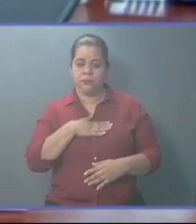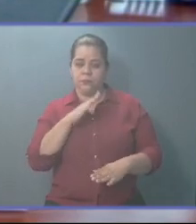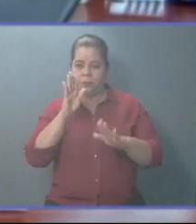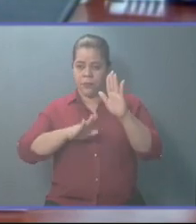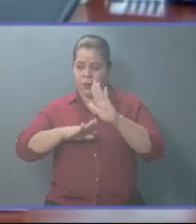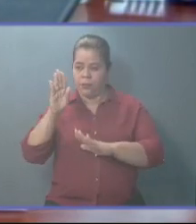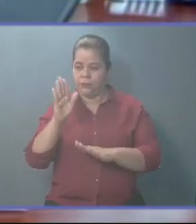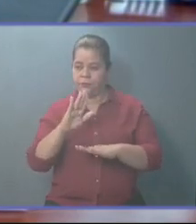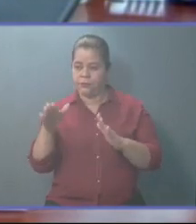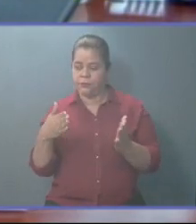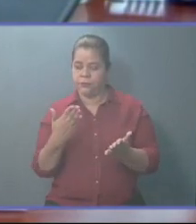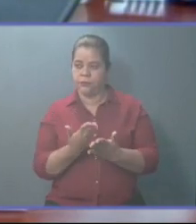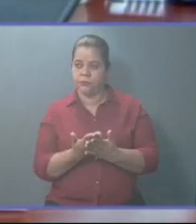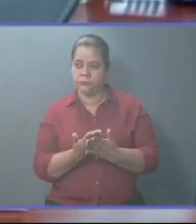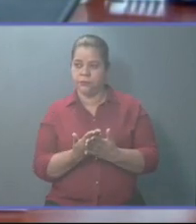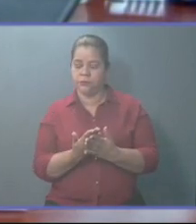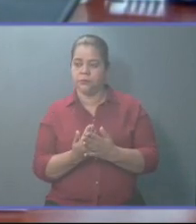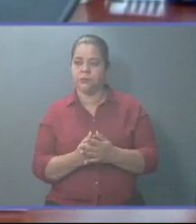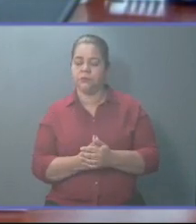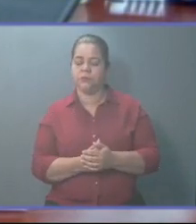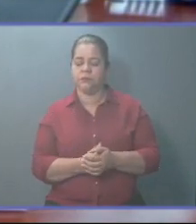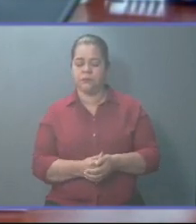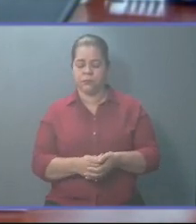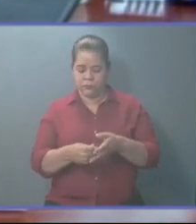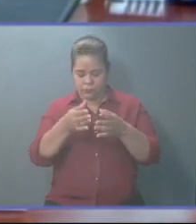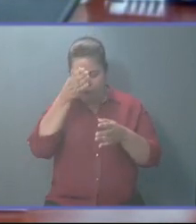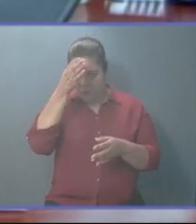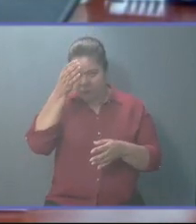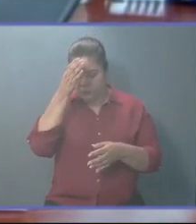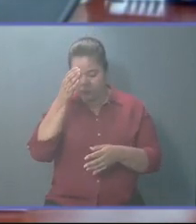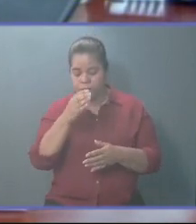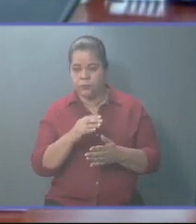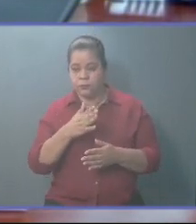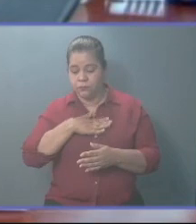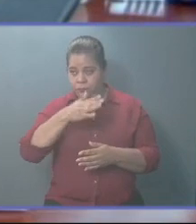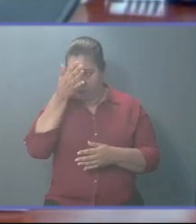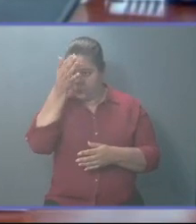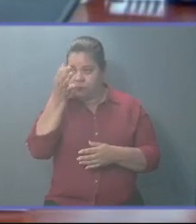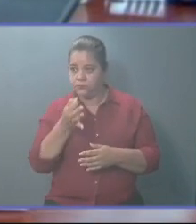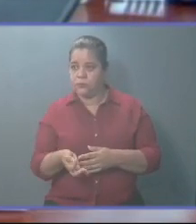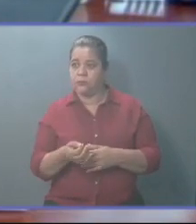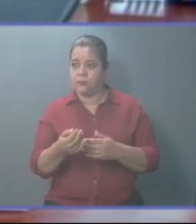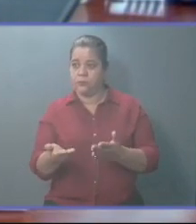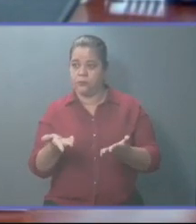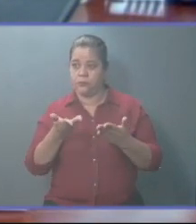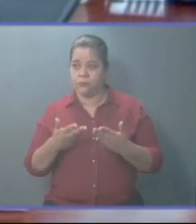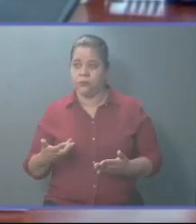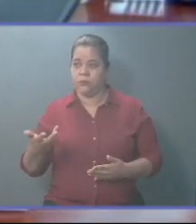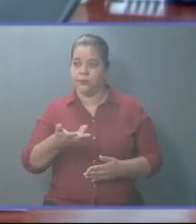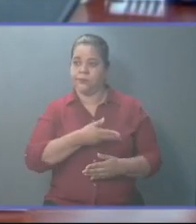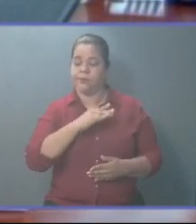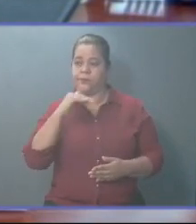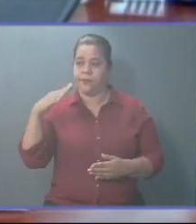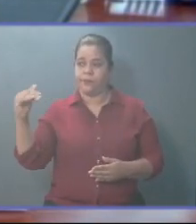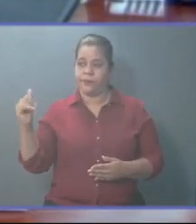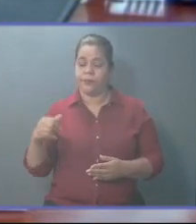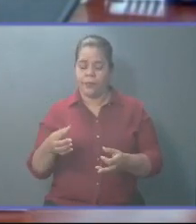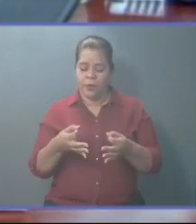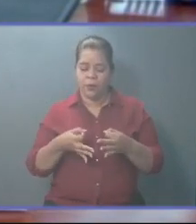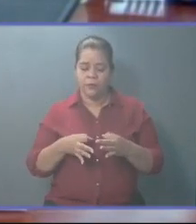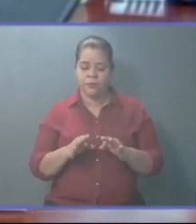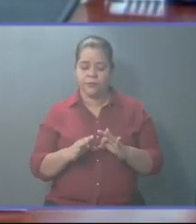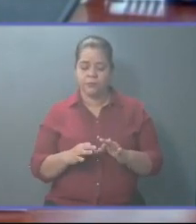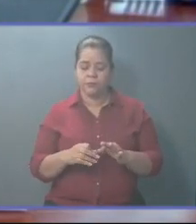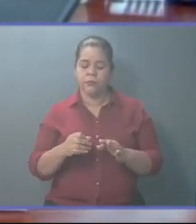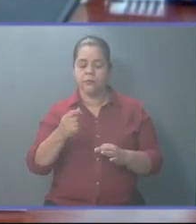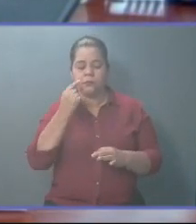en la definición de un concepto que creo que le puede ayudar mucho al país. Y es este mecanismo de veeduría